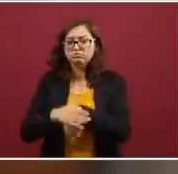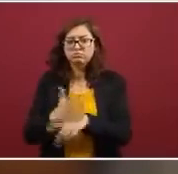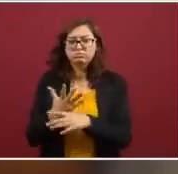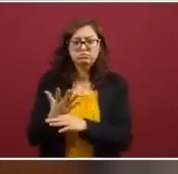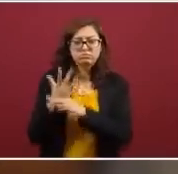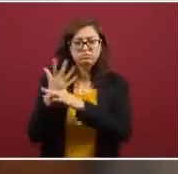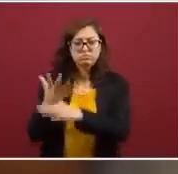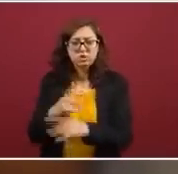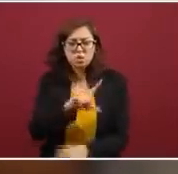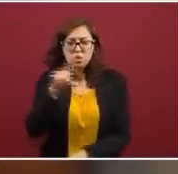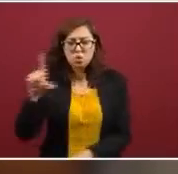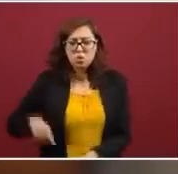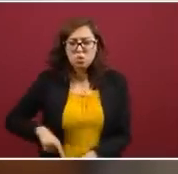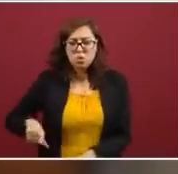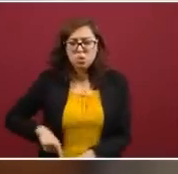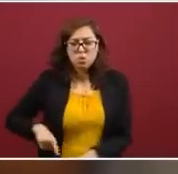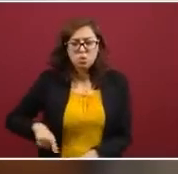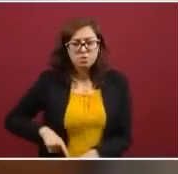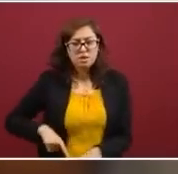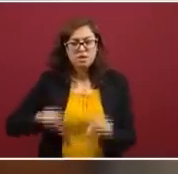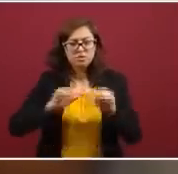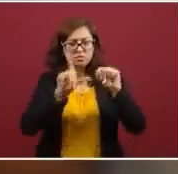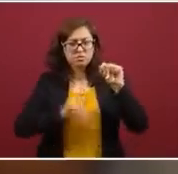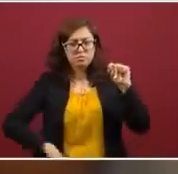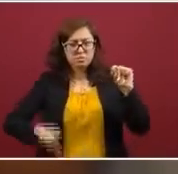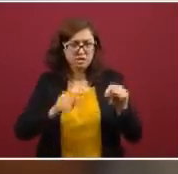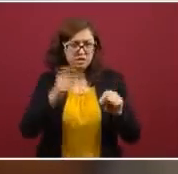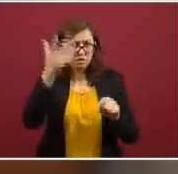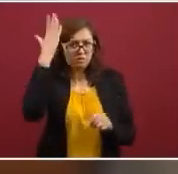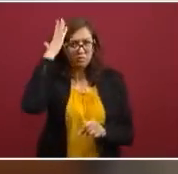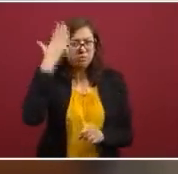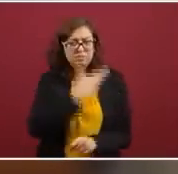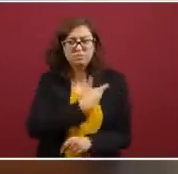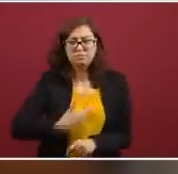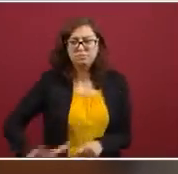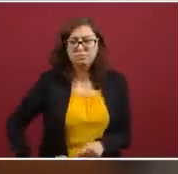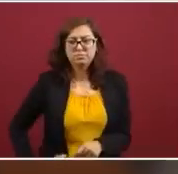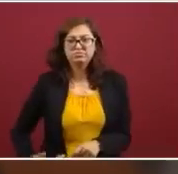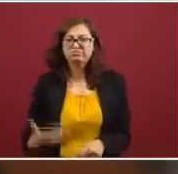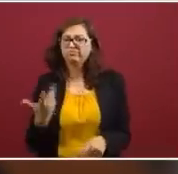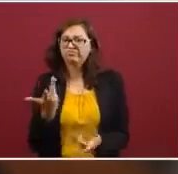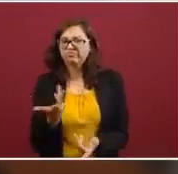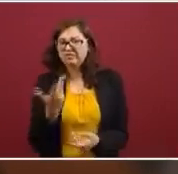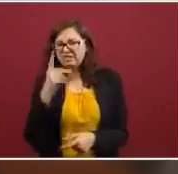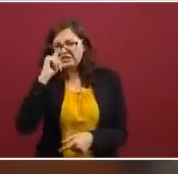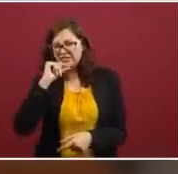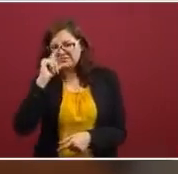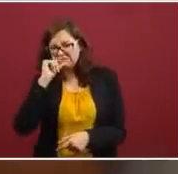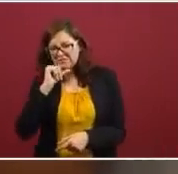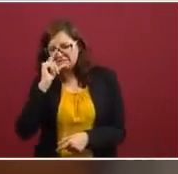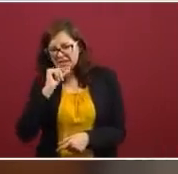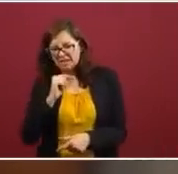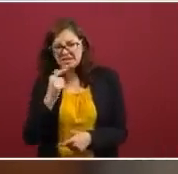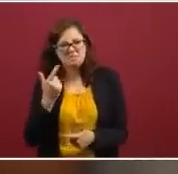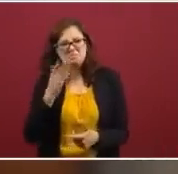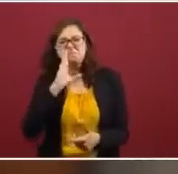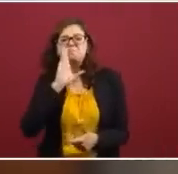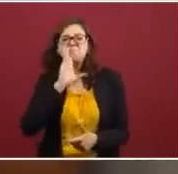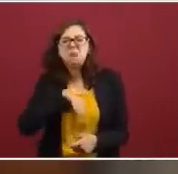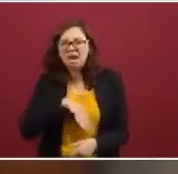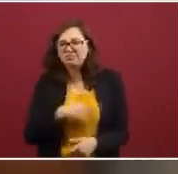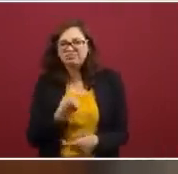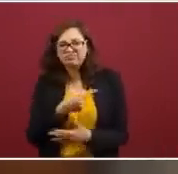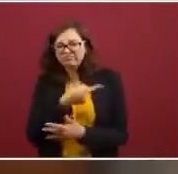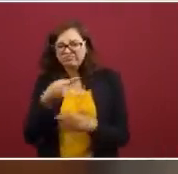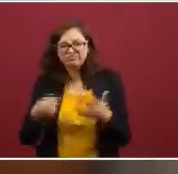calificaron al gobierno de que encabeza el presidente Andrés Manuel López Obrador como insuficiente y decepcionante las acciones